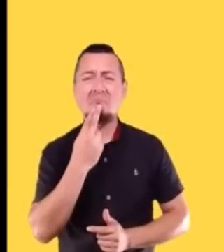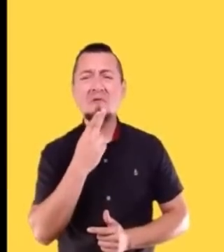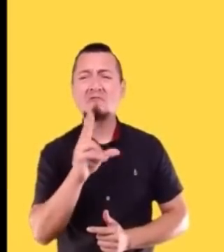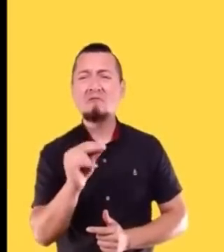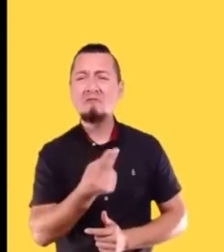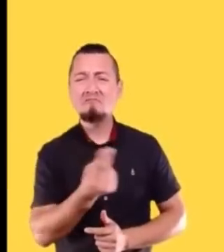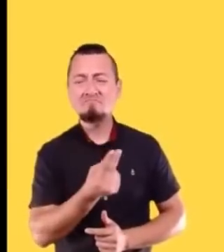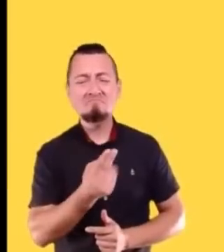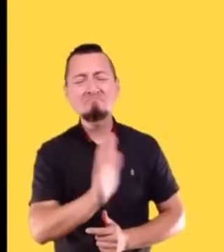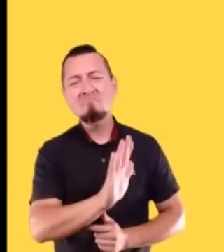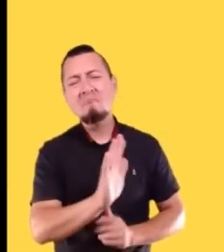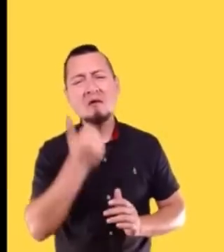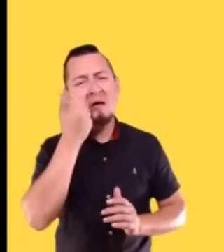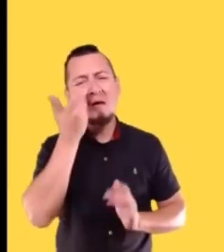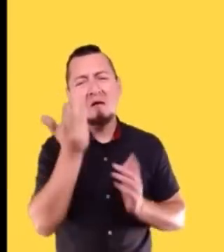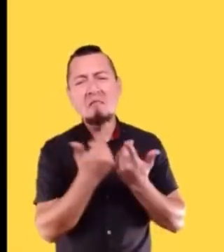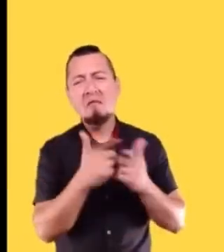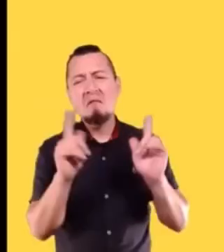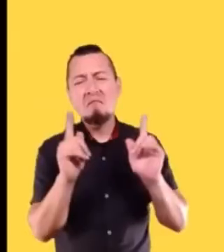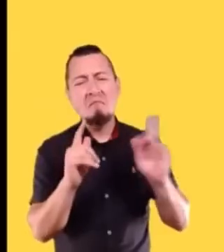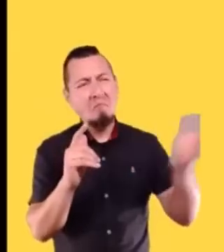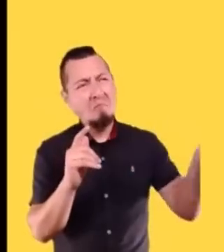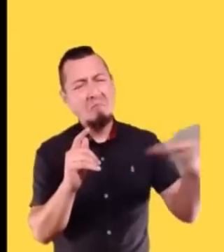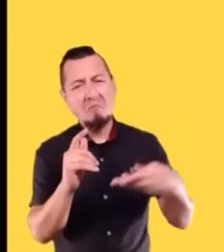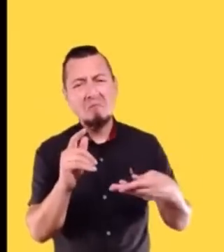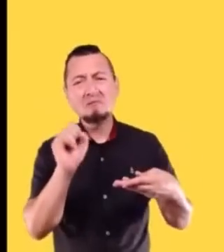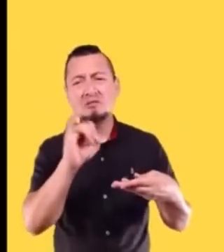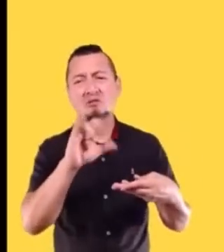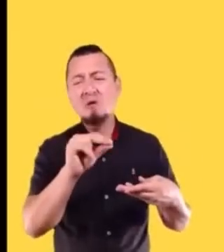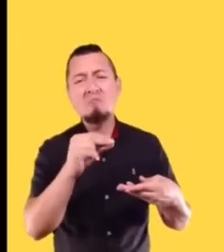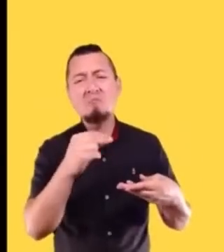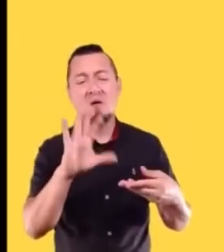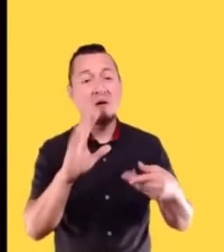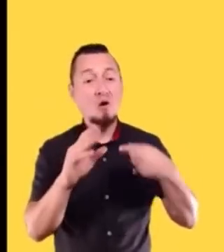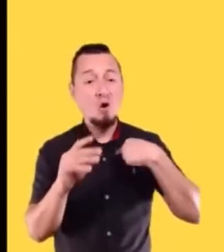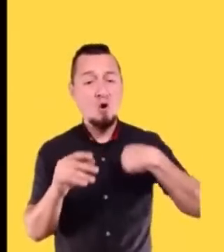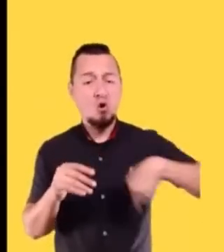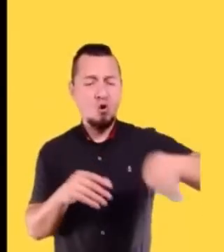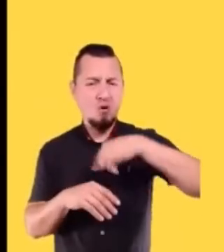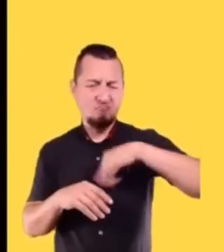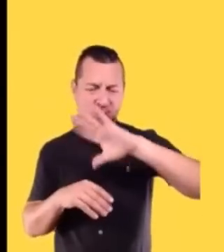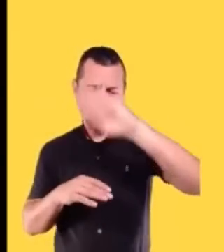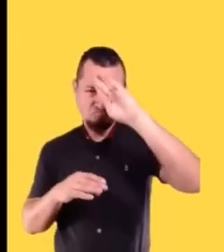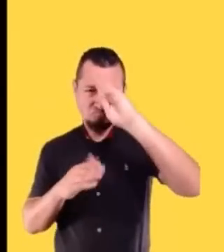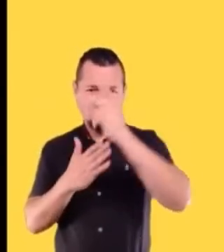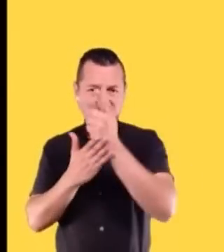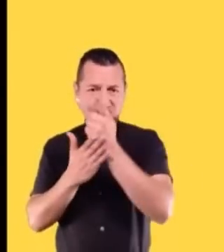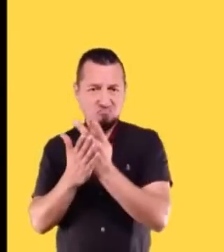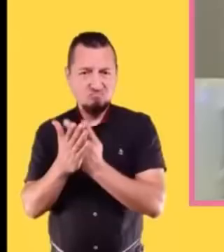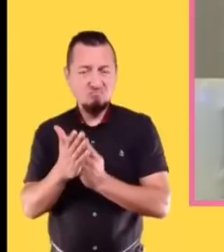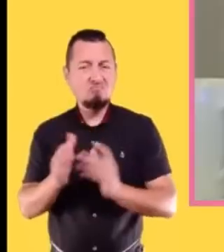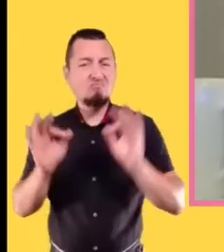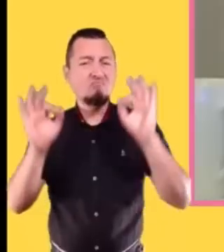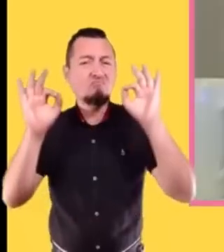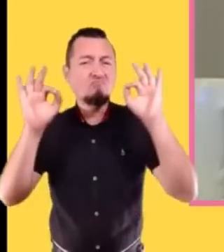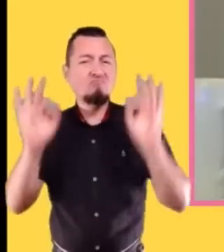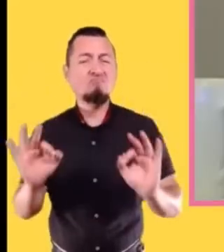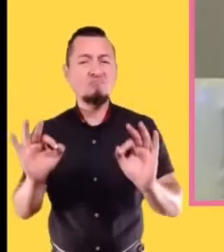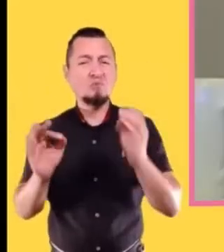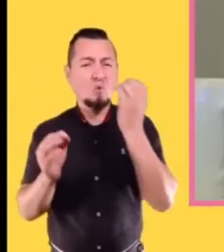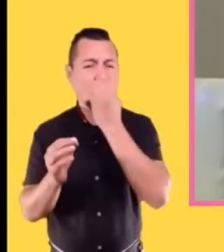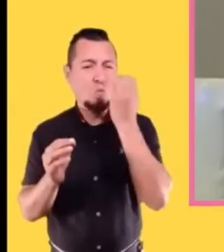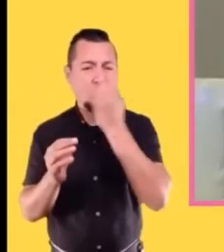ven cómo está estructurado de manera muy general y cuáles son los ámbitos de responsabilidad del